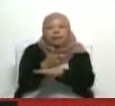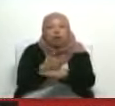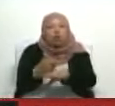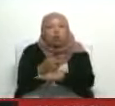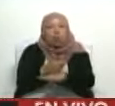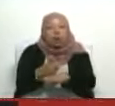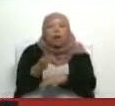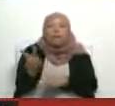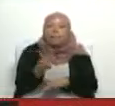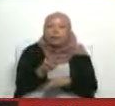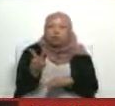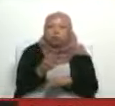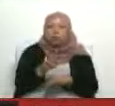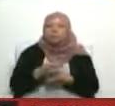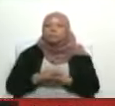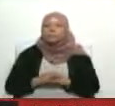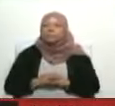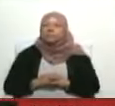de Venezuela.